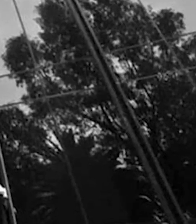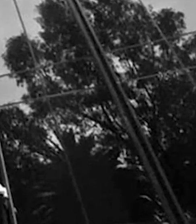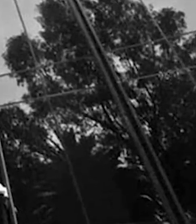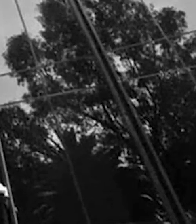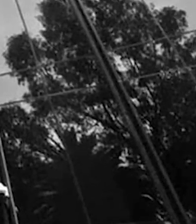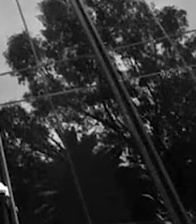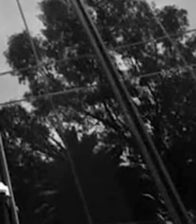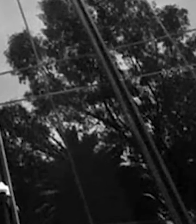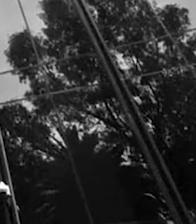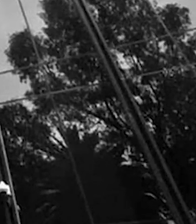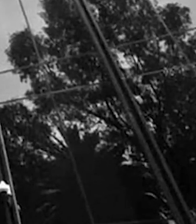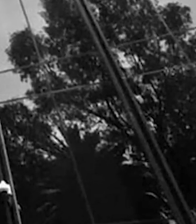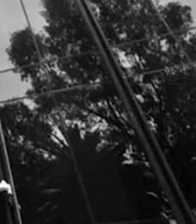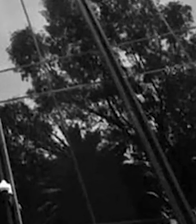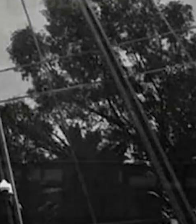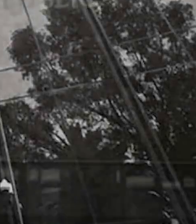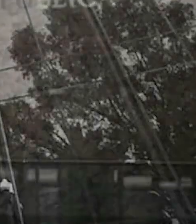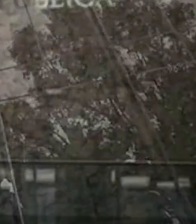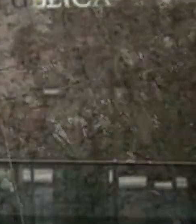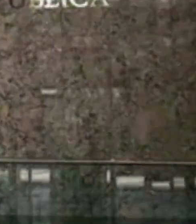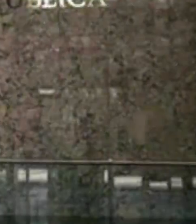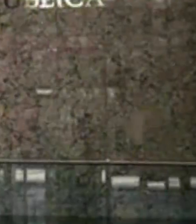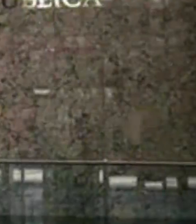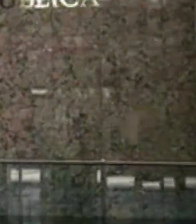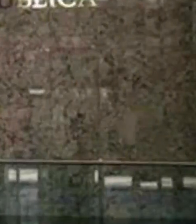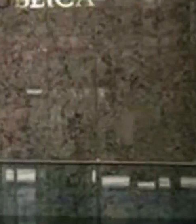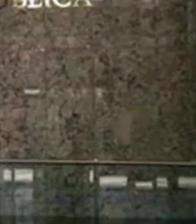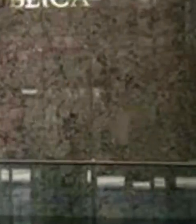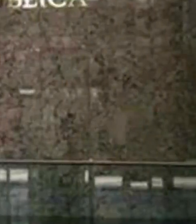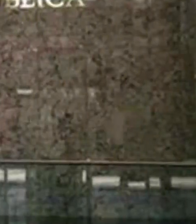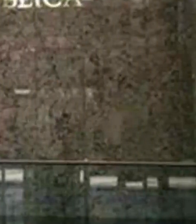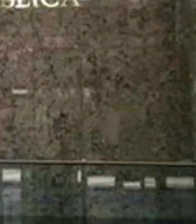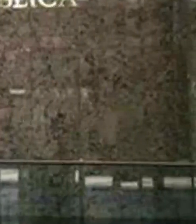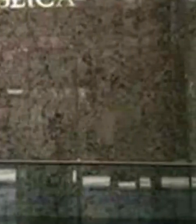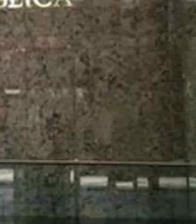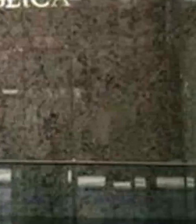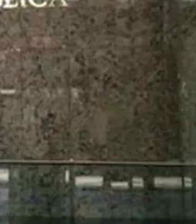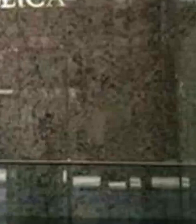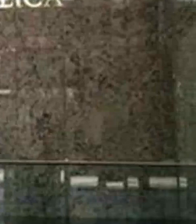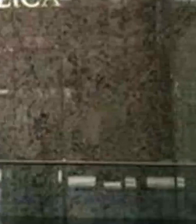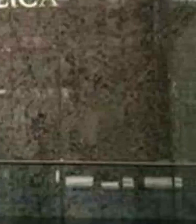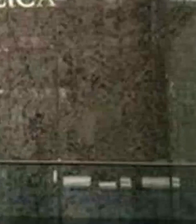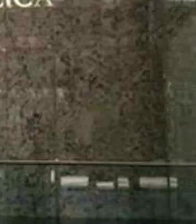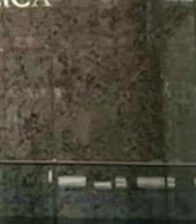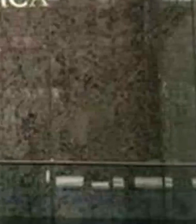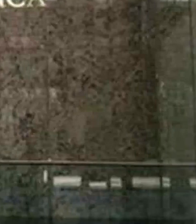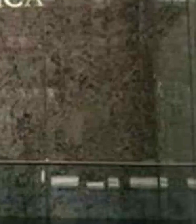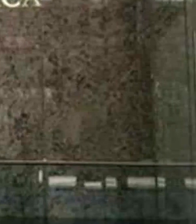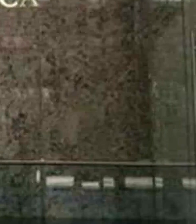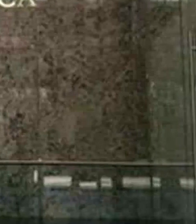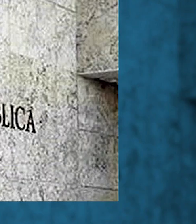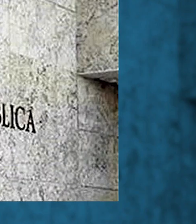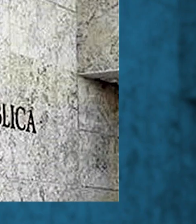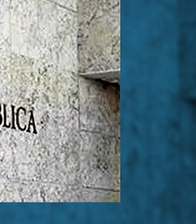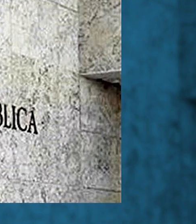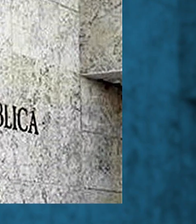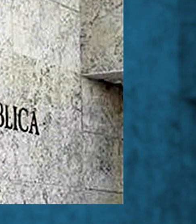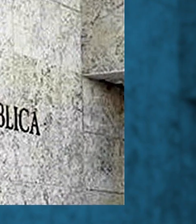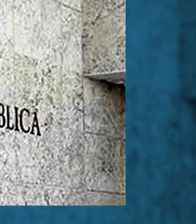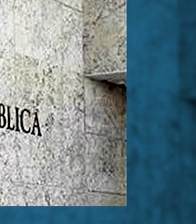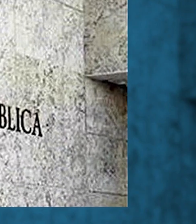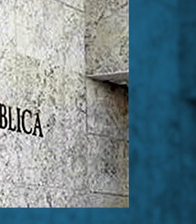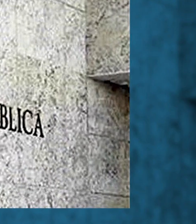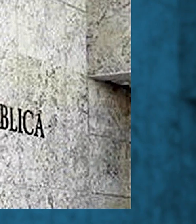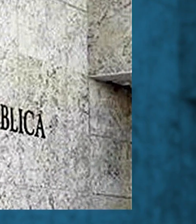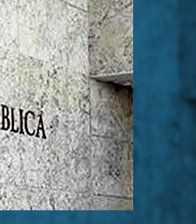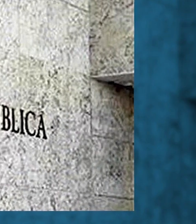Fiscalía General de la República será invitada de honor y la comisión tendrá las puertas abiertas de las reuniones para otros funcionarios. Las asambleas